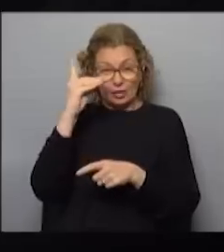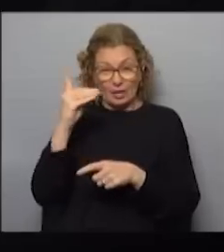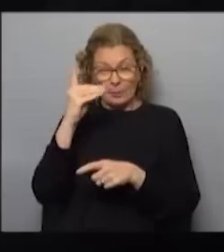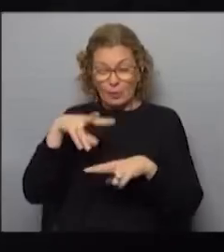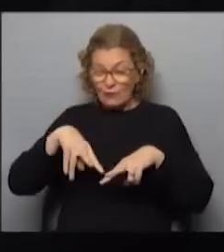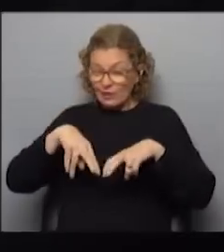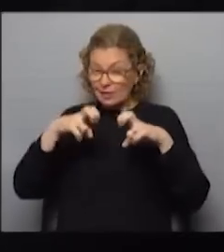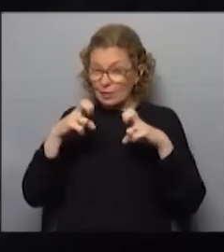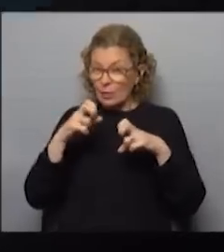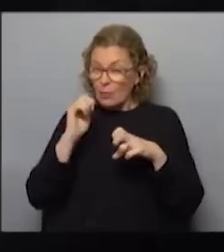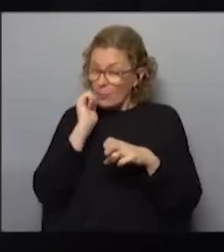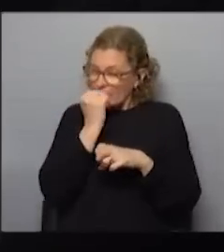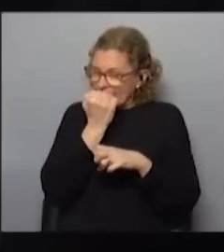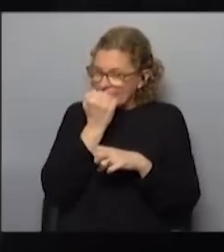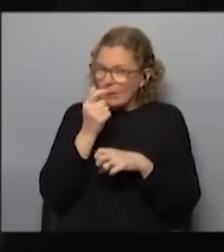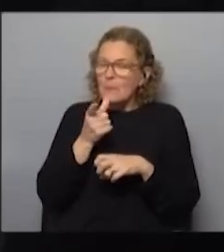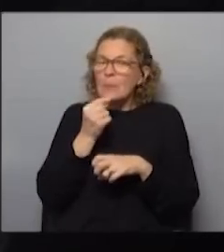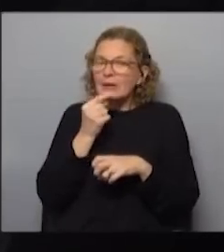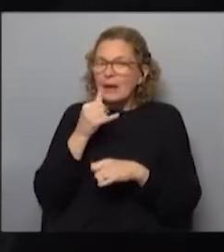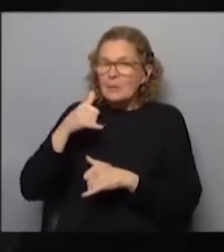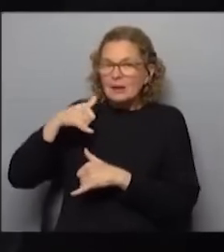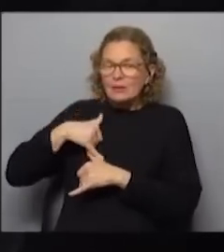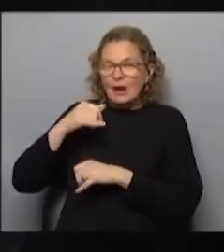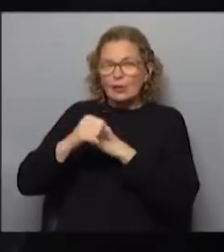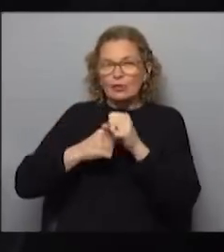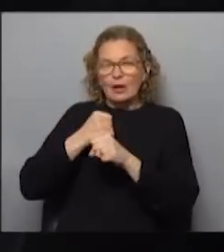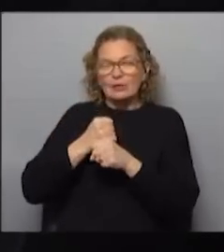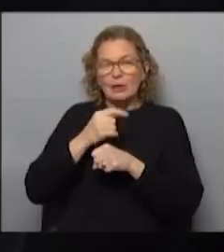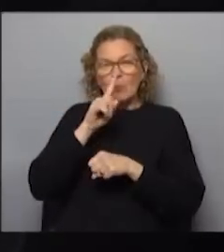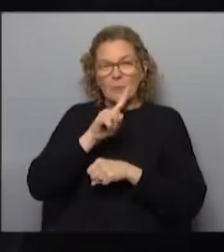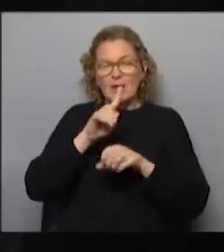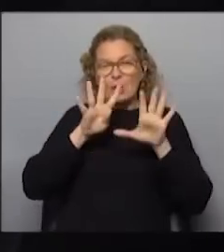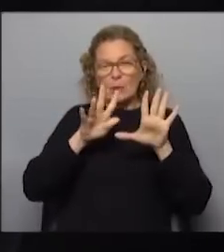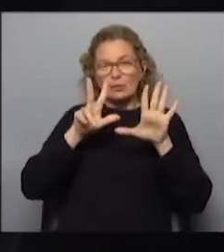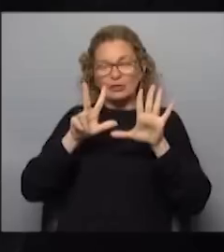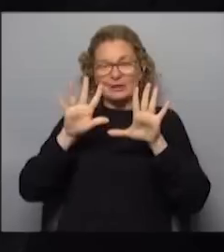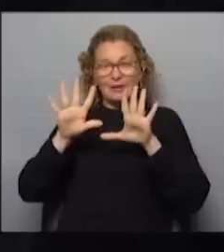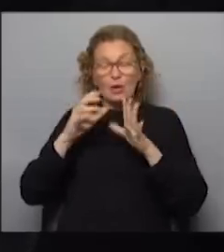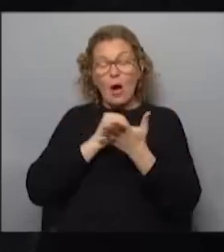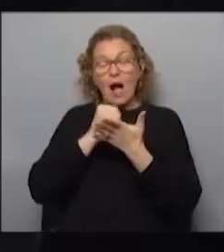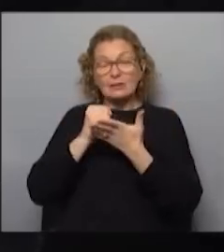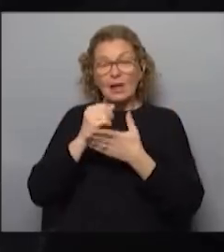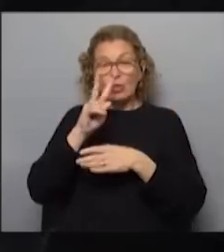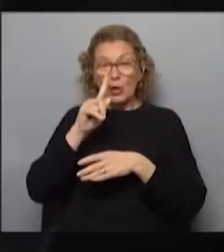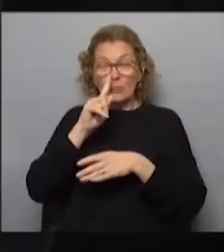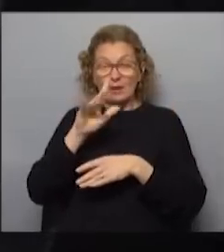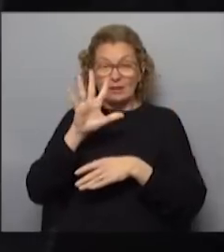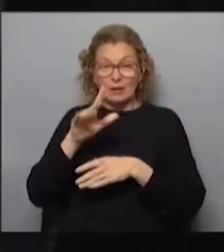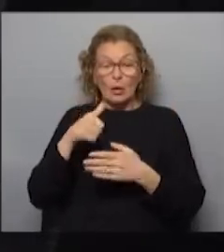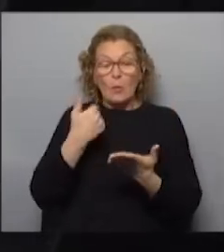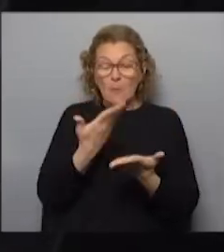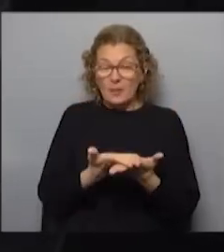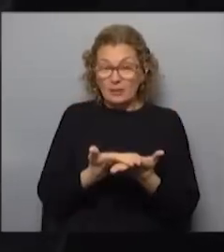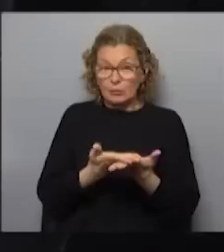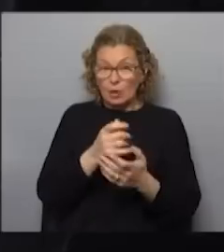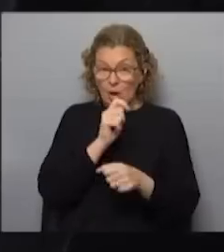investigó el espionaje policial y militar entre los años 1985 y 2005 luego presentó el caso ante la